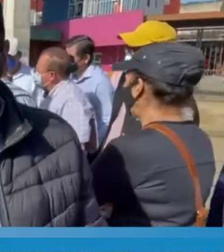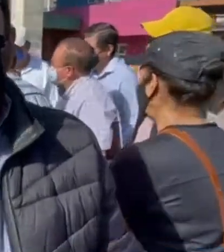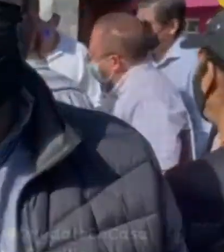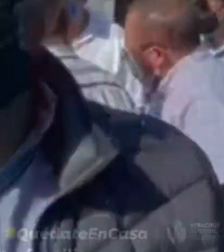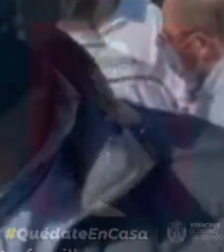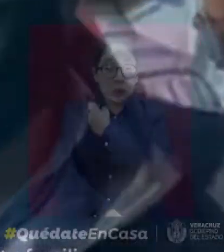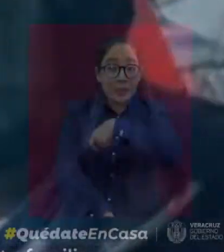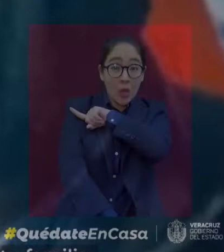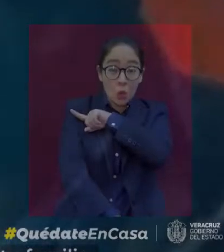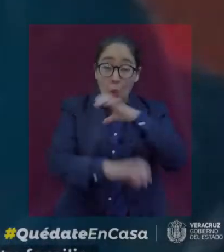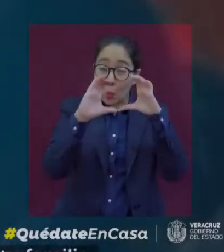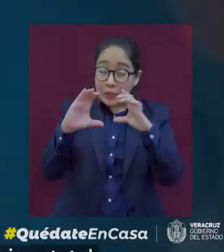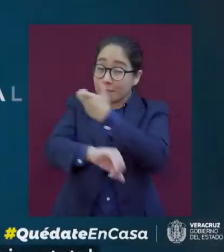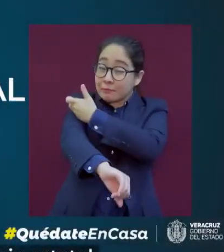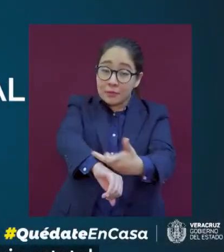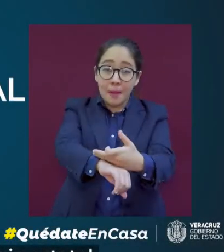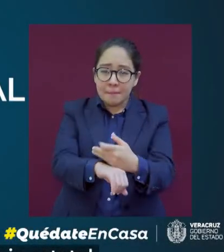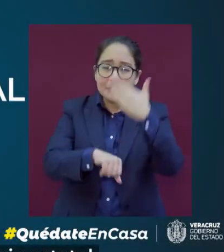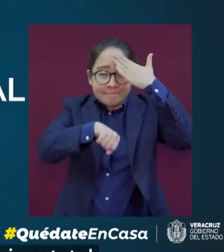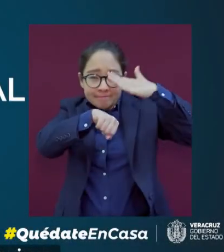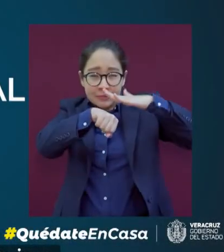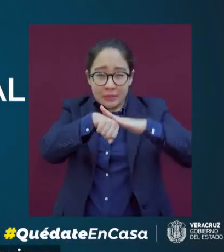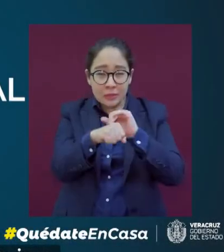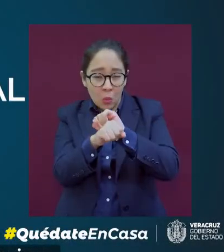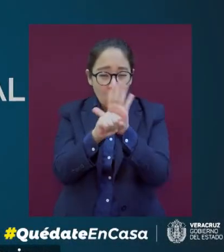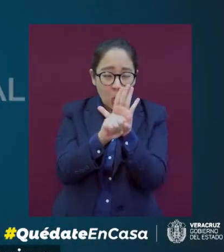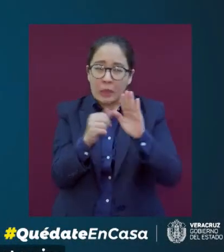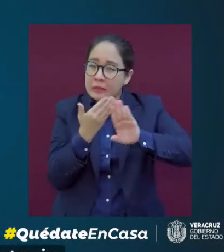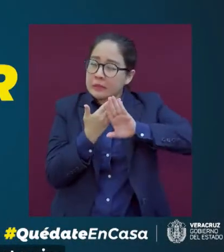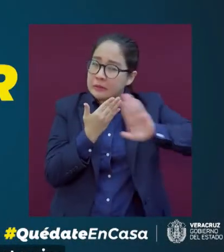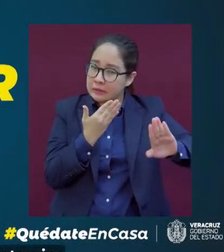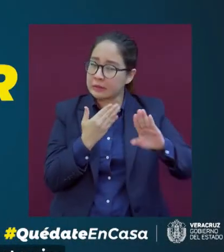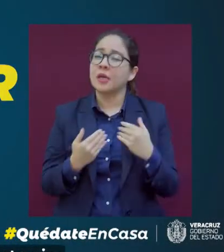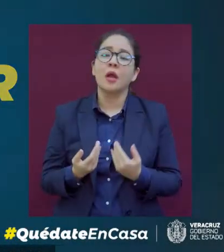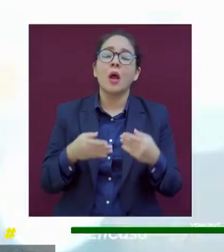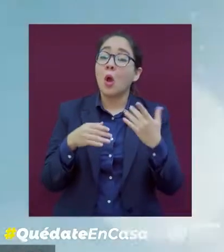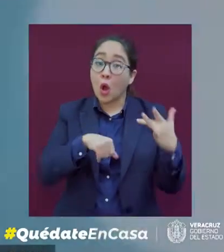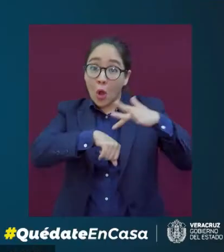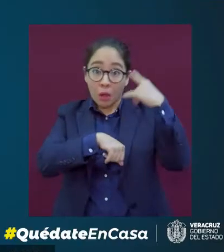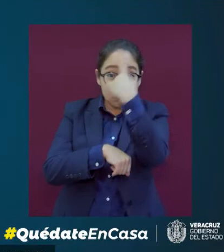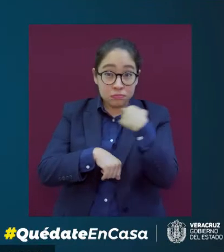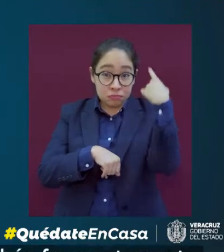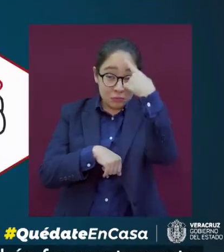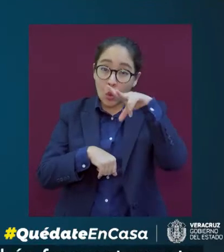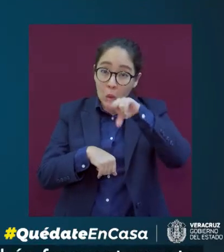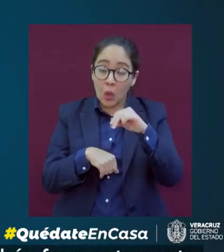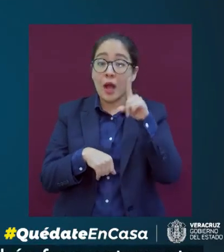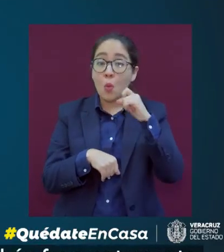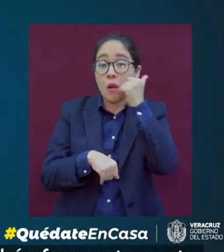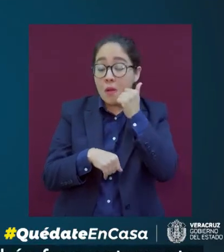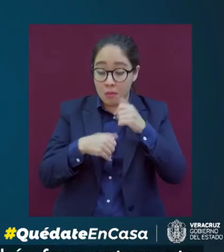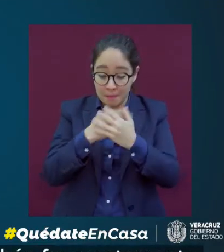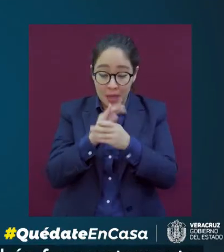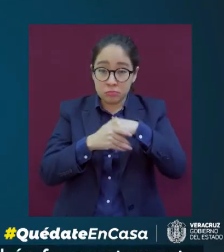pavimentación. Para tu familia, súmate a la estrategia estatal contra el coronavirus. Para evitar el contagio, evita tocarte la cara. Lávate las